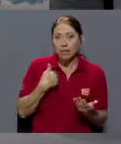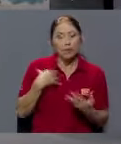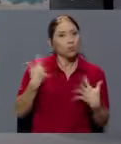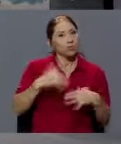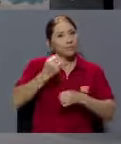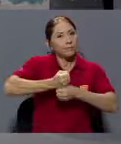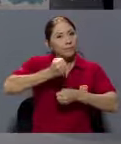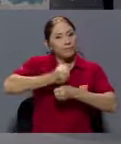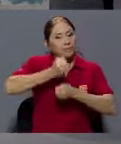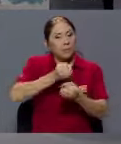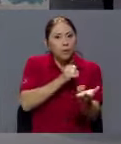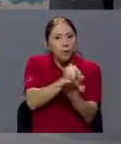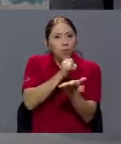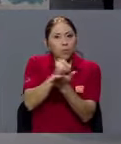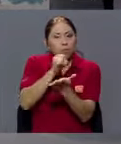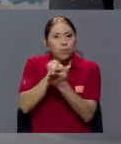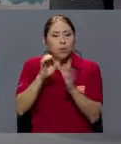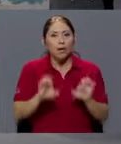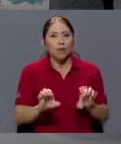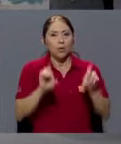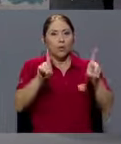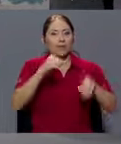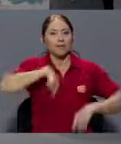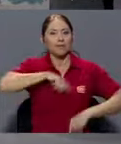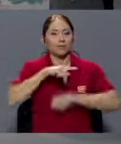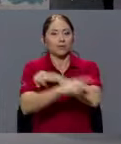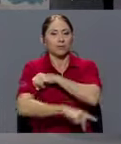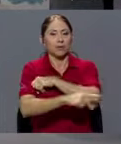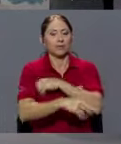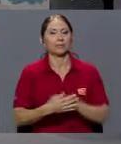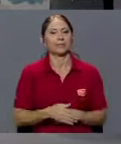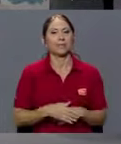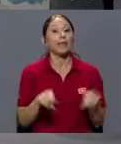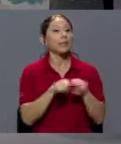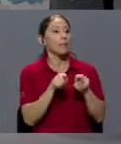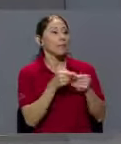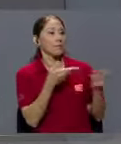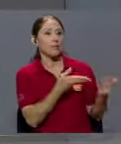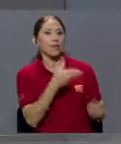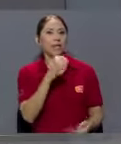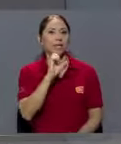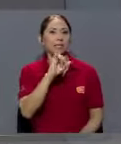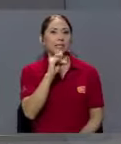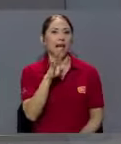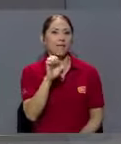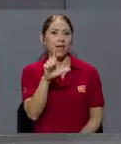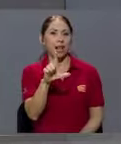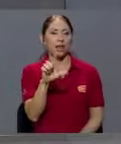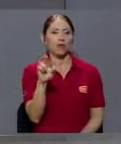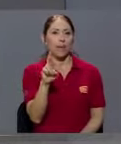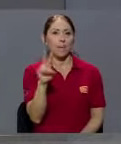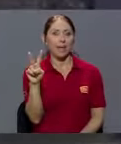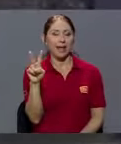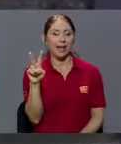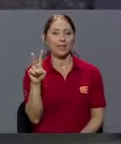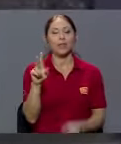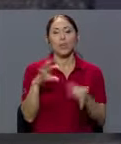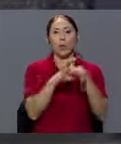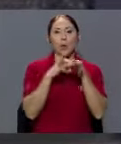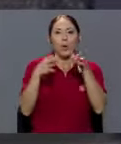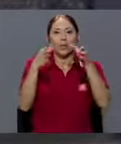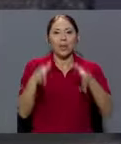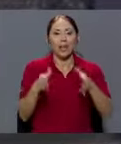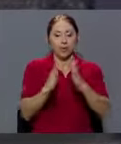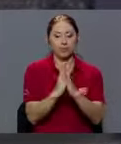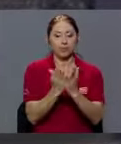han tenido un gran desempeño en la investigación educativa de nuestro país. También nos acompaña Isabel Román Vega, quien es